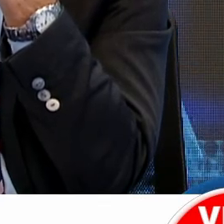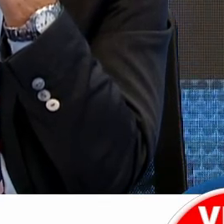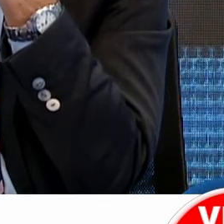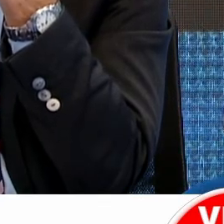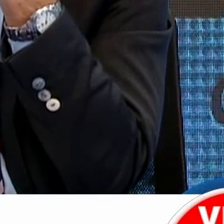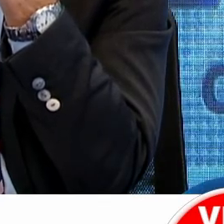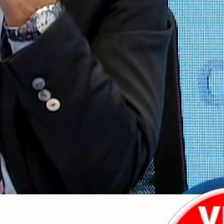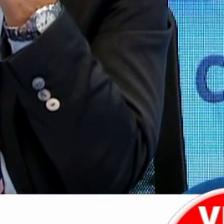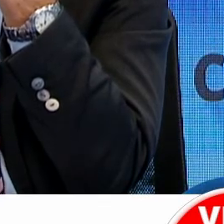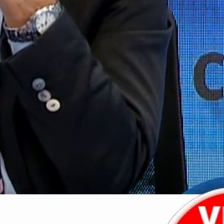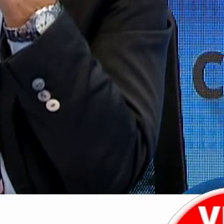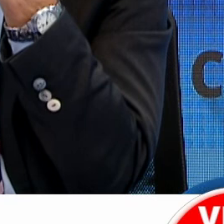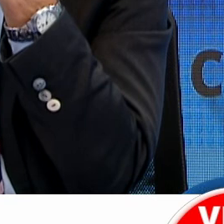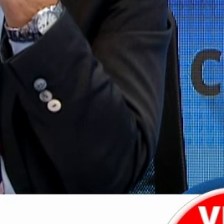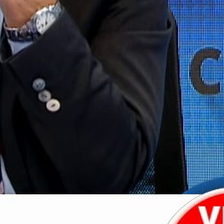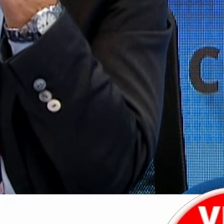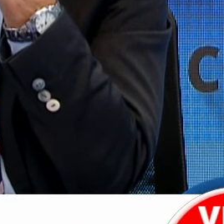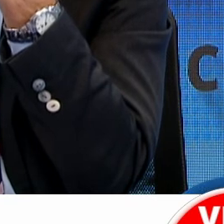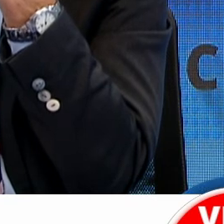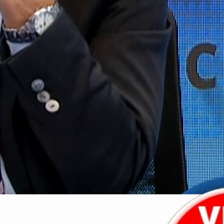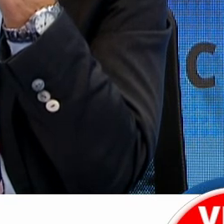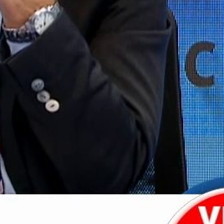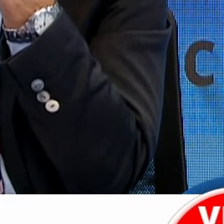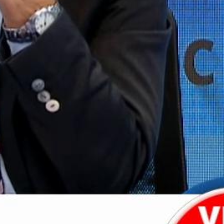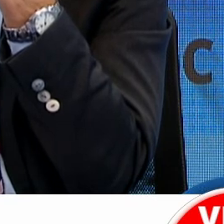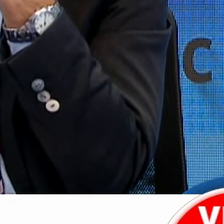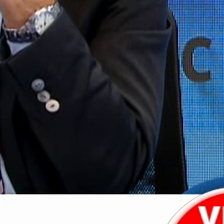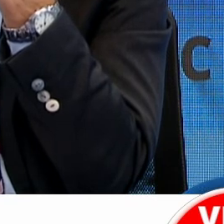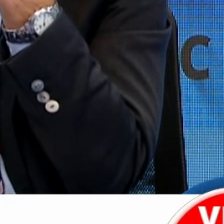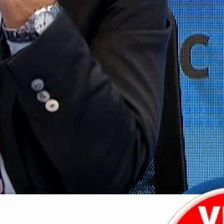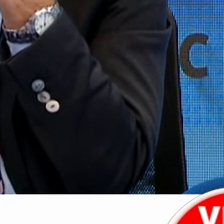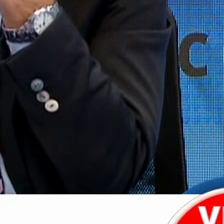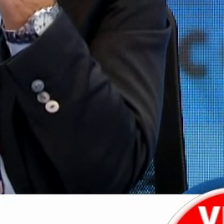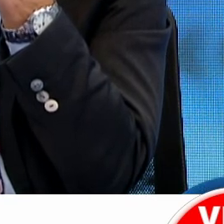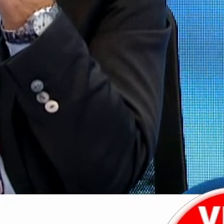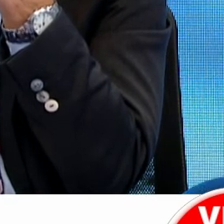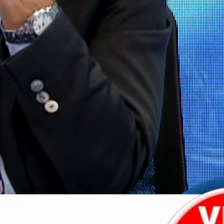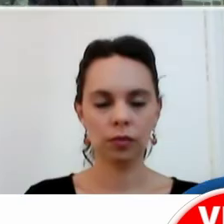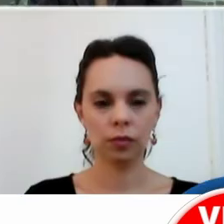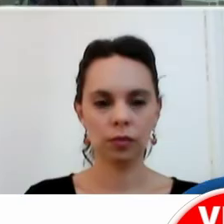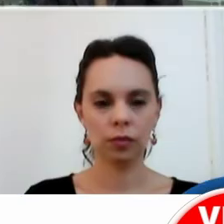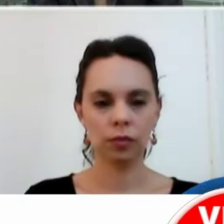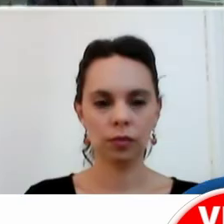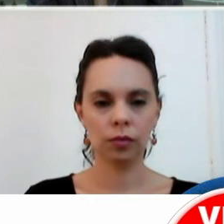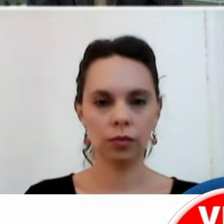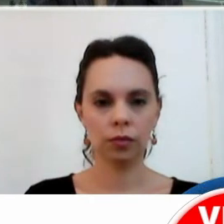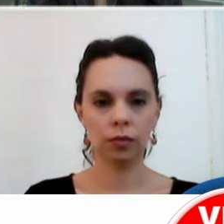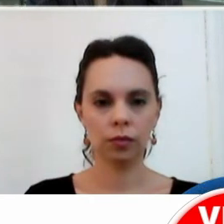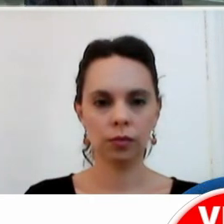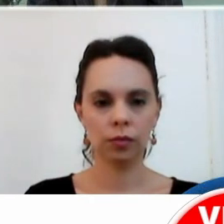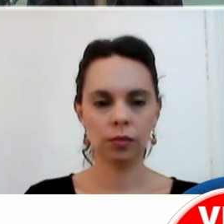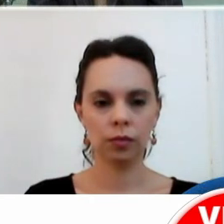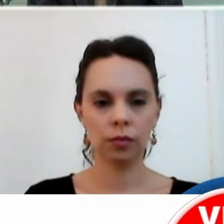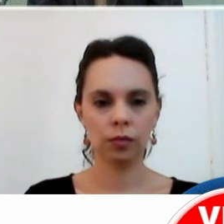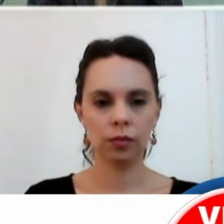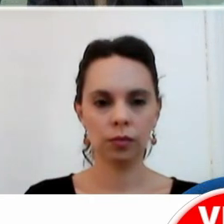evasión, subfacturación, etcétera, etcétera. ¿Sabes cuántas cosas se resolverían? Por eso digo, de